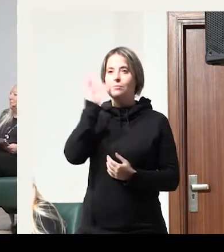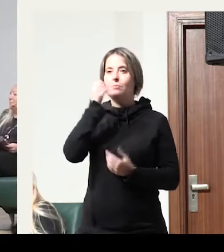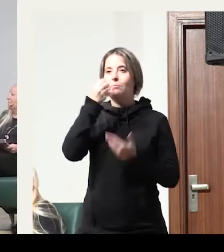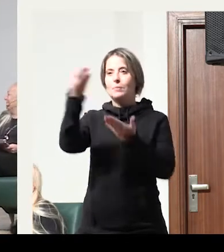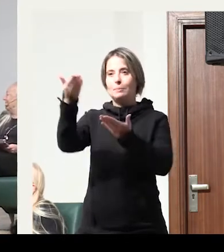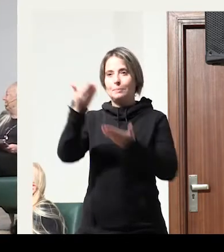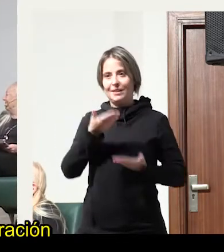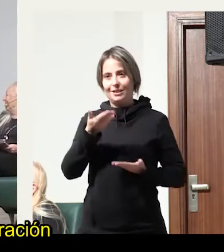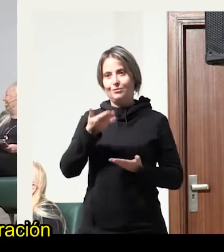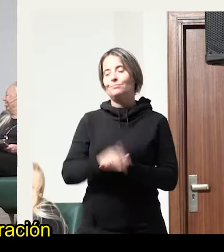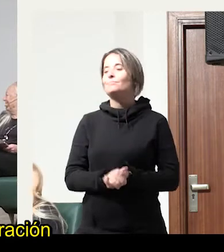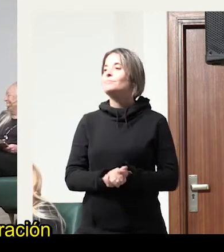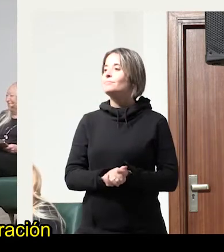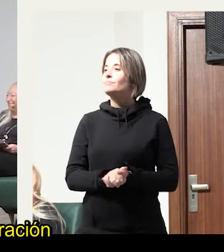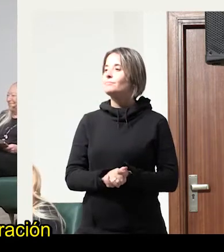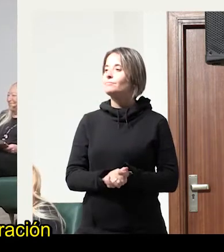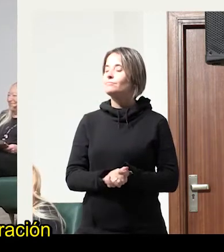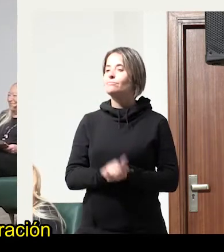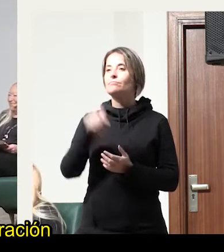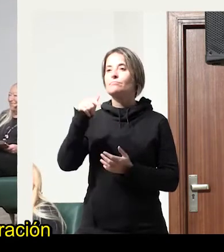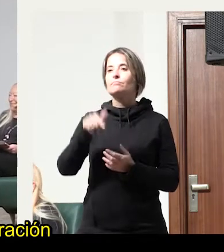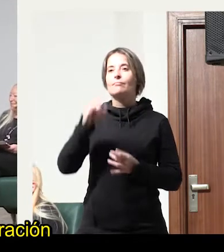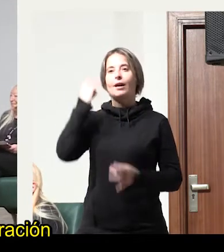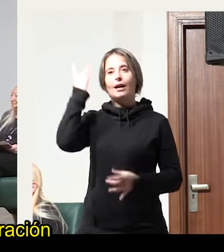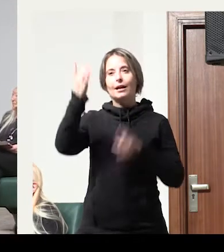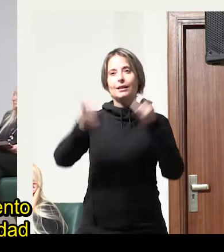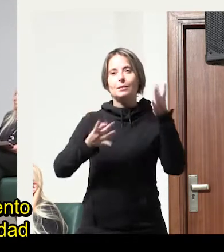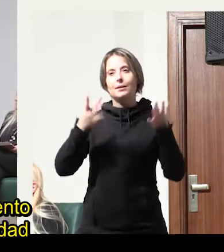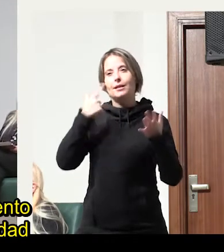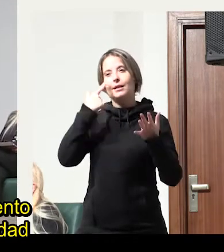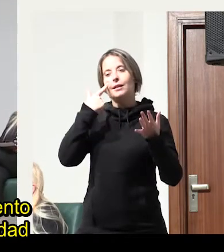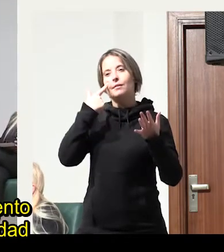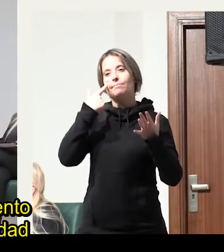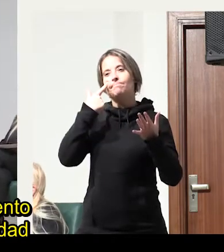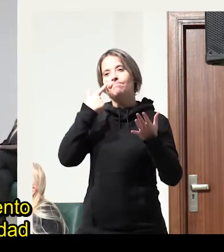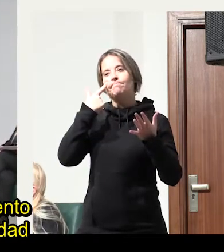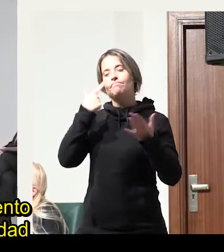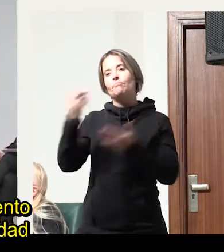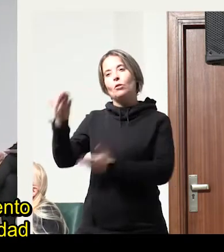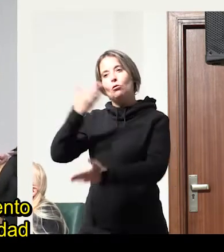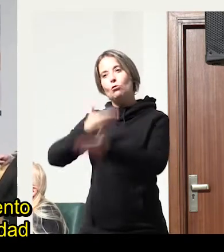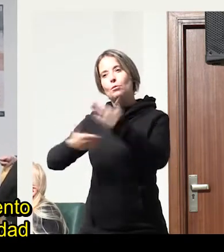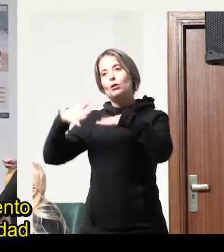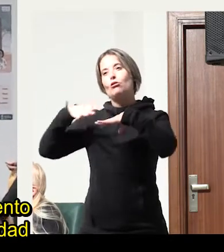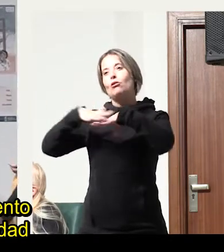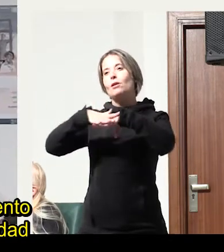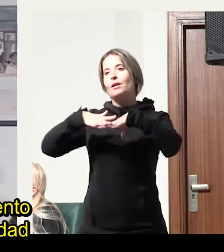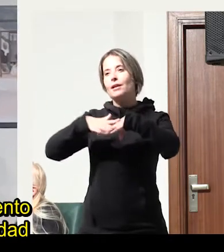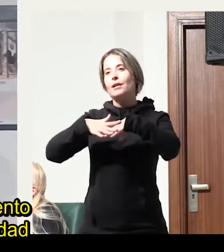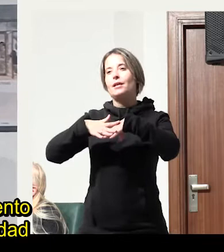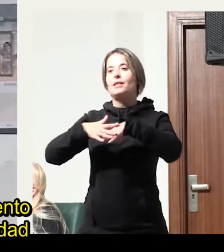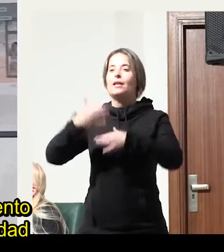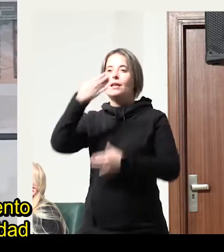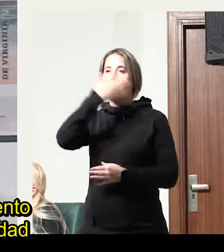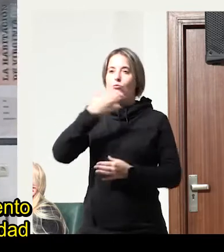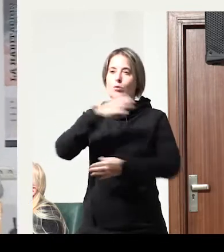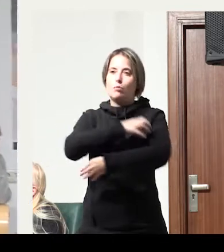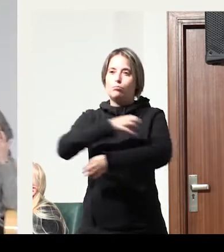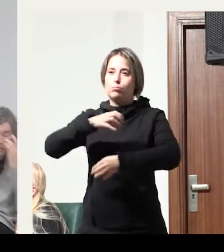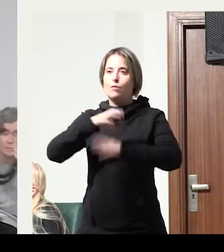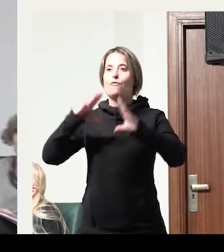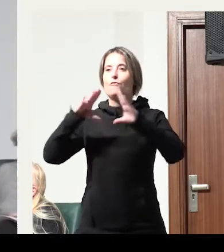bienvenidos. Esta actividad surge de la colaboración de la red de la Escuela de Empoderamiento Feminista del Servicio de